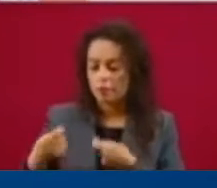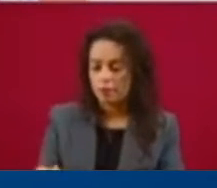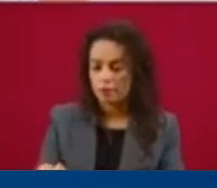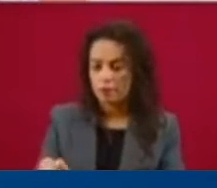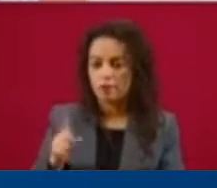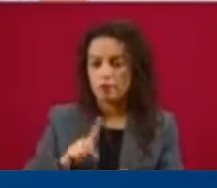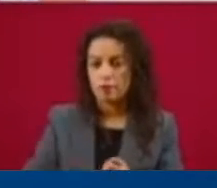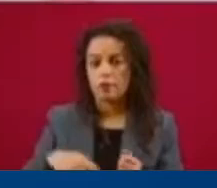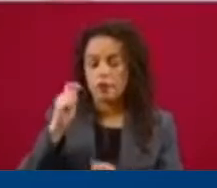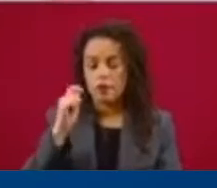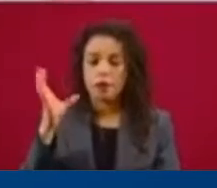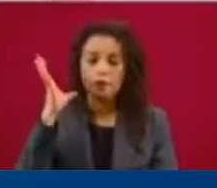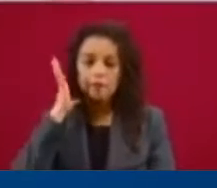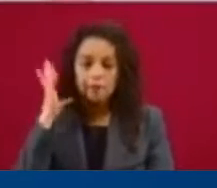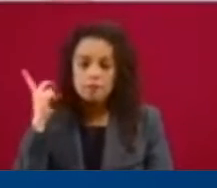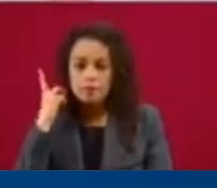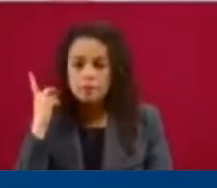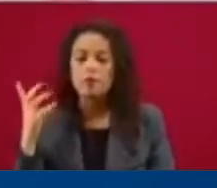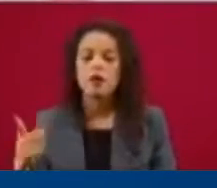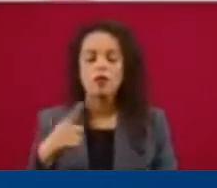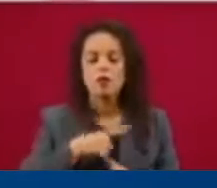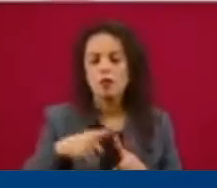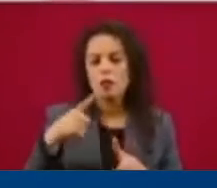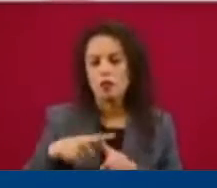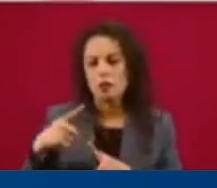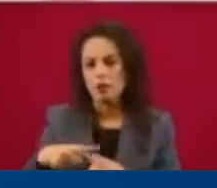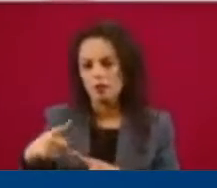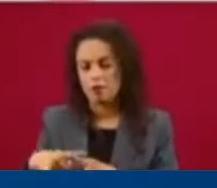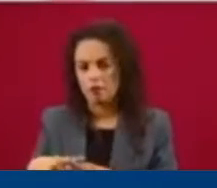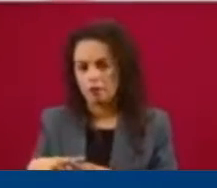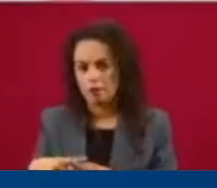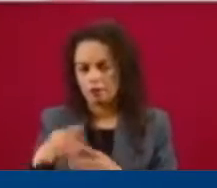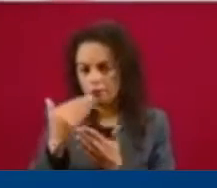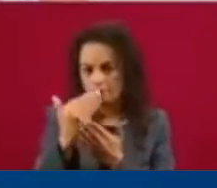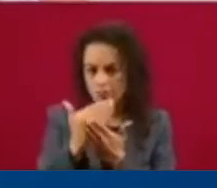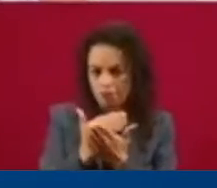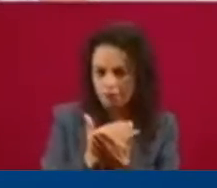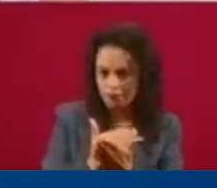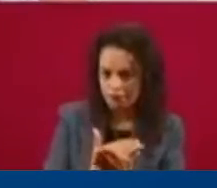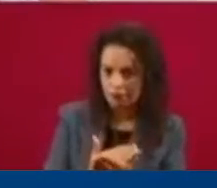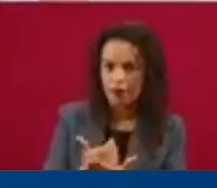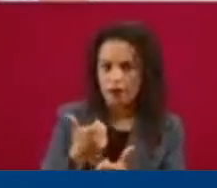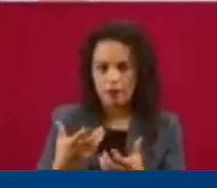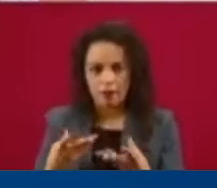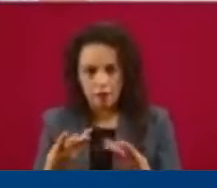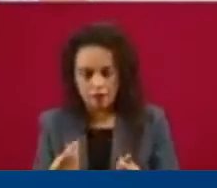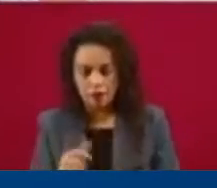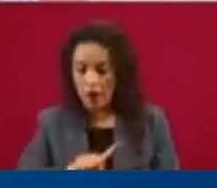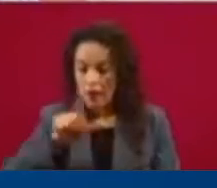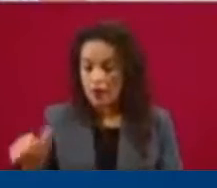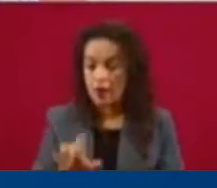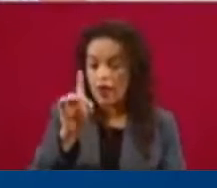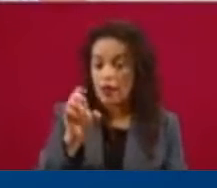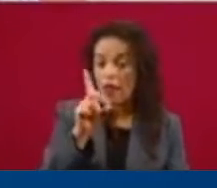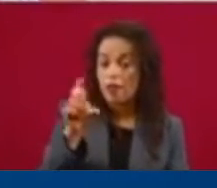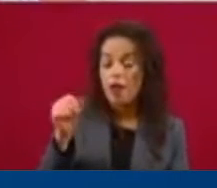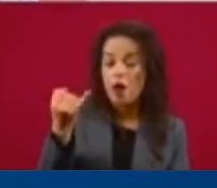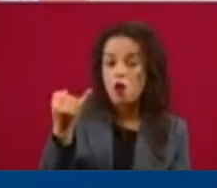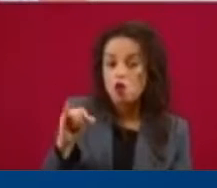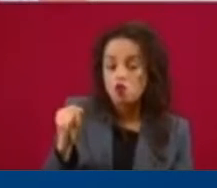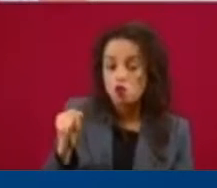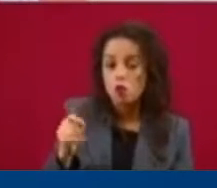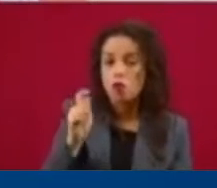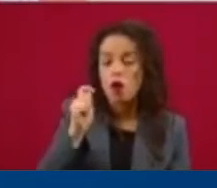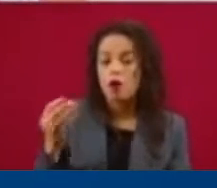posibilidad de una crisis gestada por el propio mecanismo sistémico del capitalismo por otro lado existen ciertos economistas más moderados cuyo